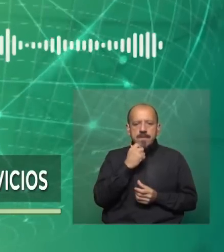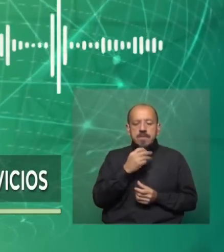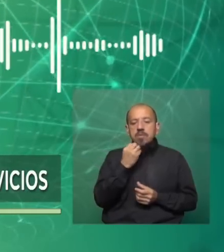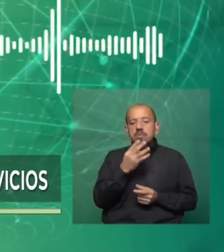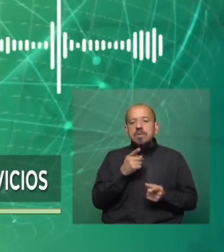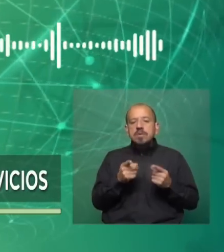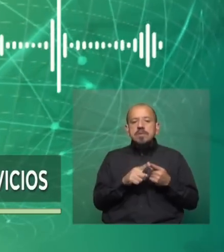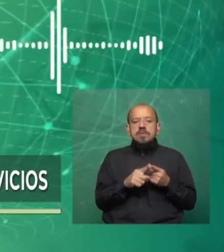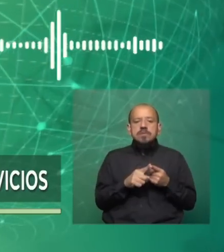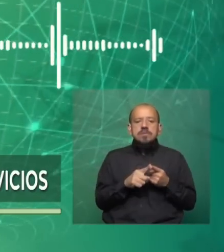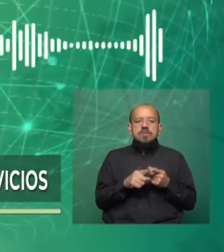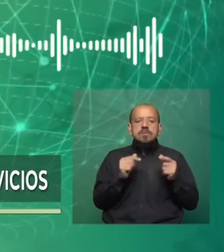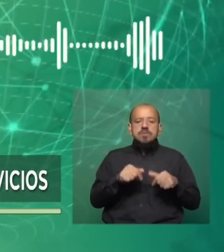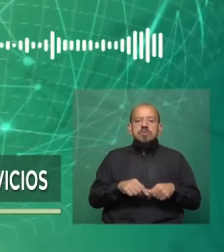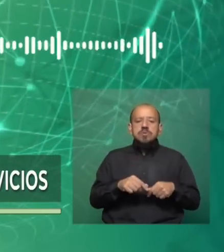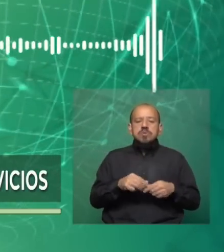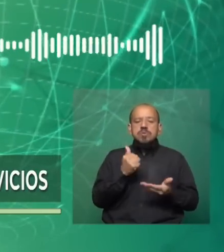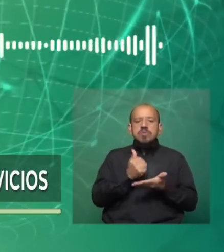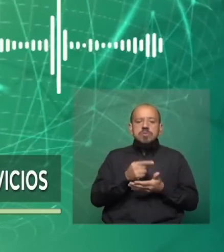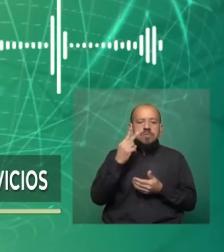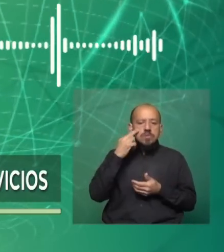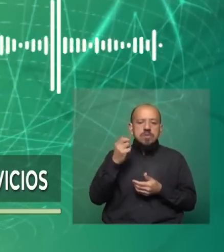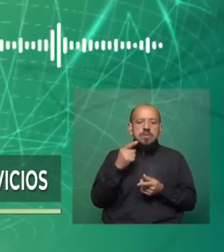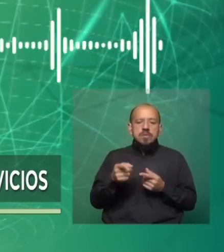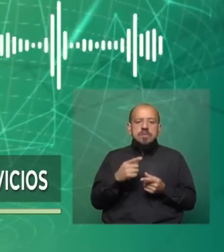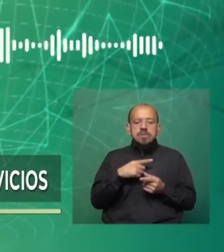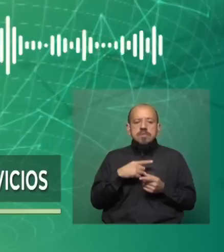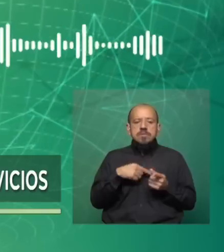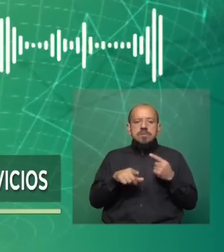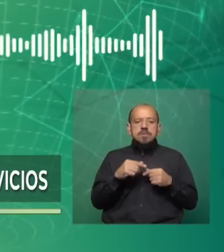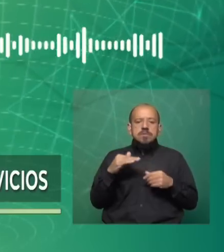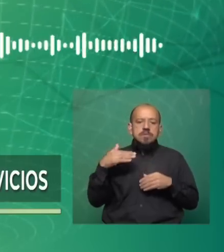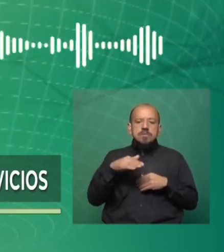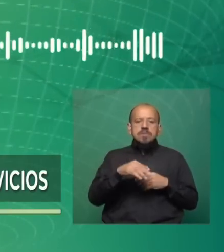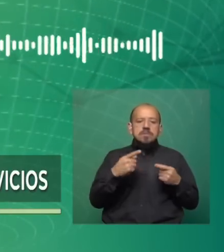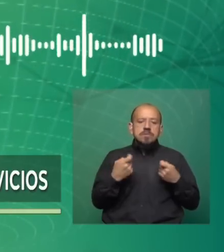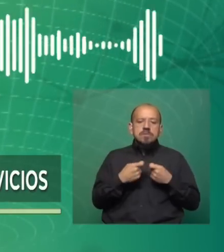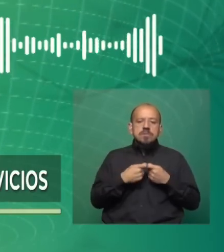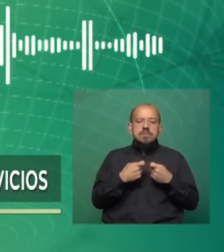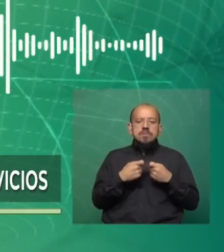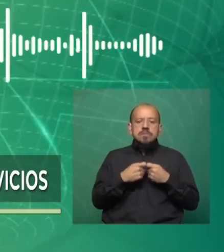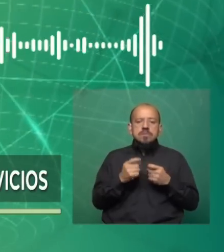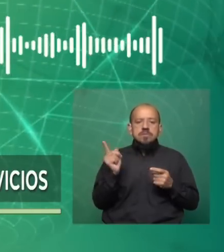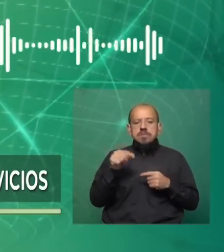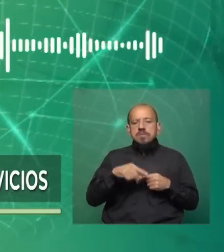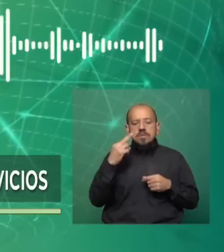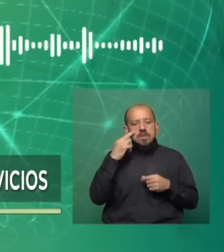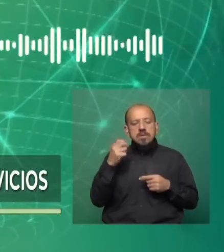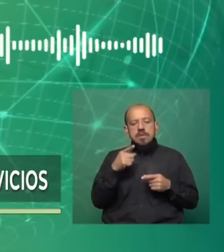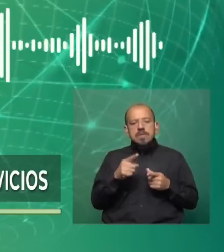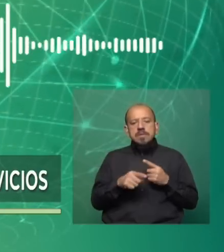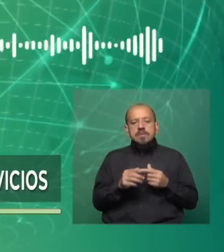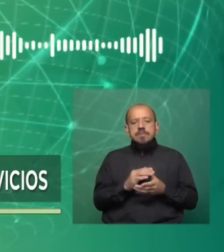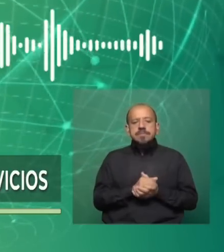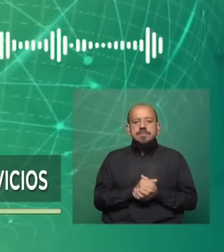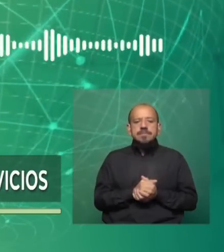todo bien Ale yo ando en el boliche si te queda un rato libre avísame y me acerco hasta ahí que estoy con mi socio o te venís vos a conocer a calibricho que estamos acá estamos la